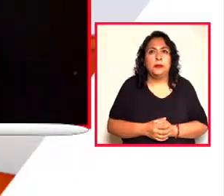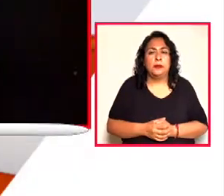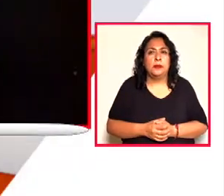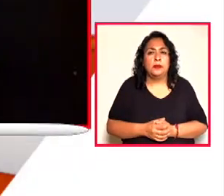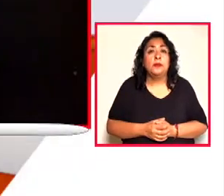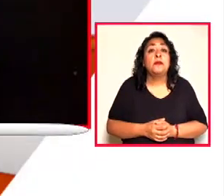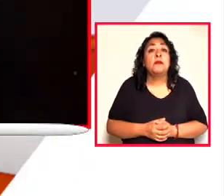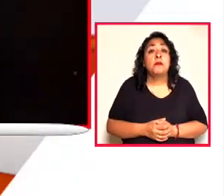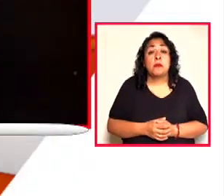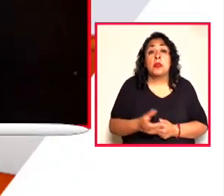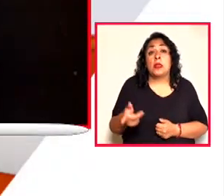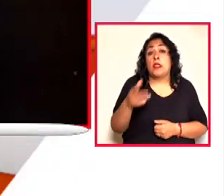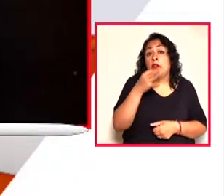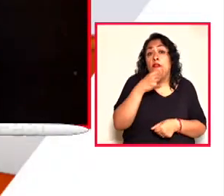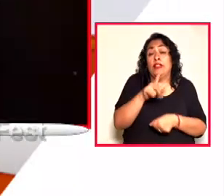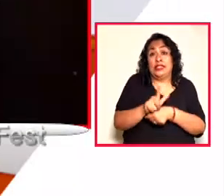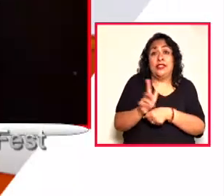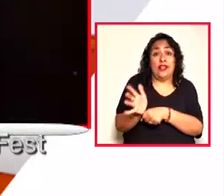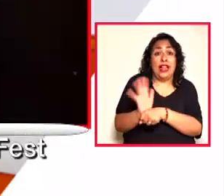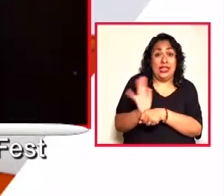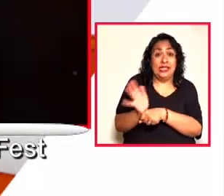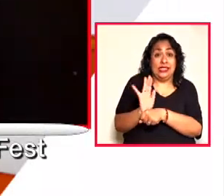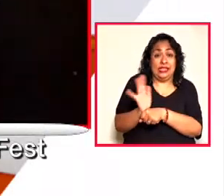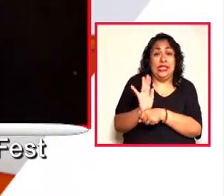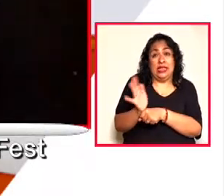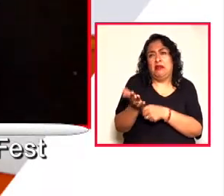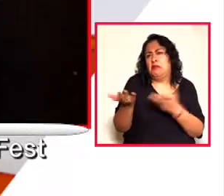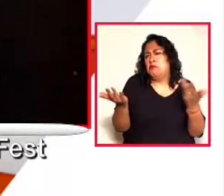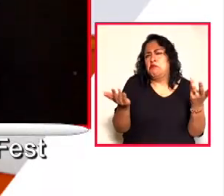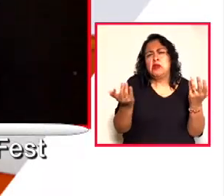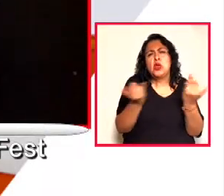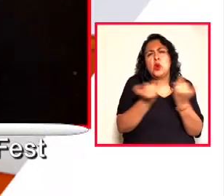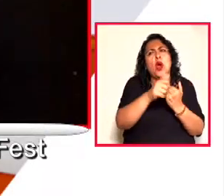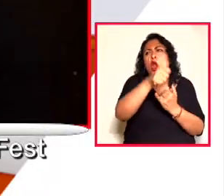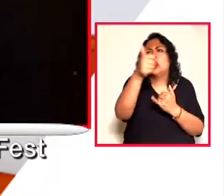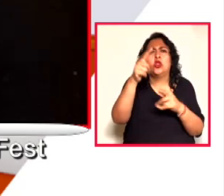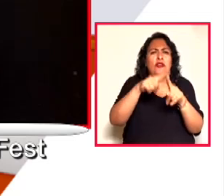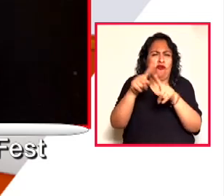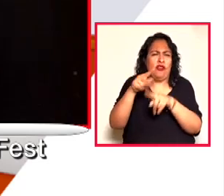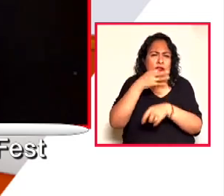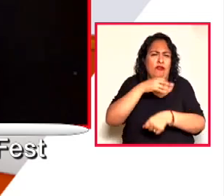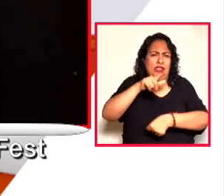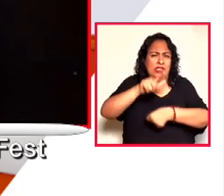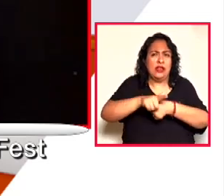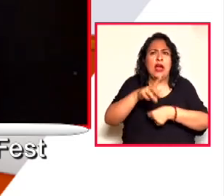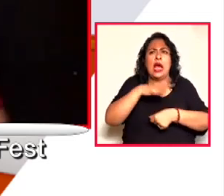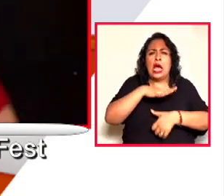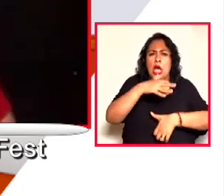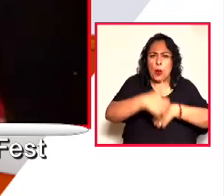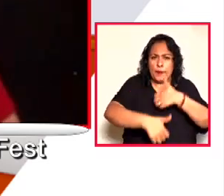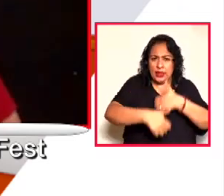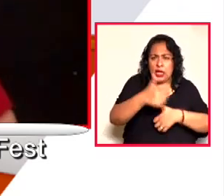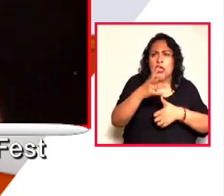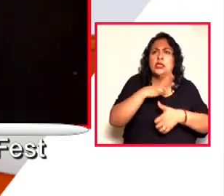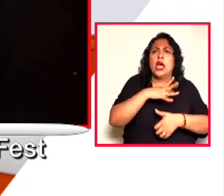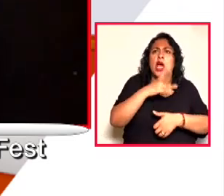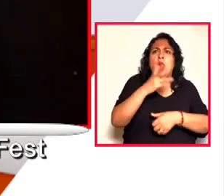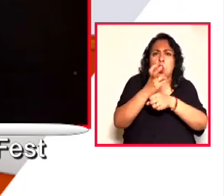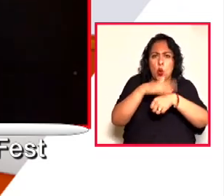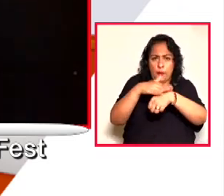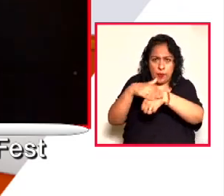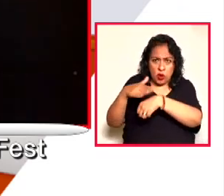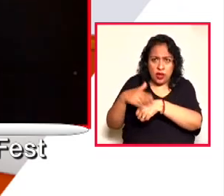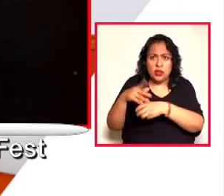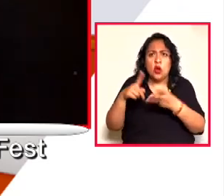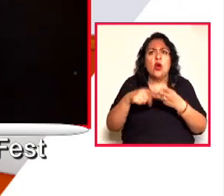Festival es un festival de cine, como cualquier otro festival de cine, tiene competencia, tiene convocatoria, es un festival internacional